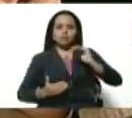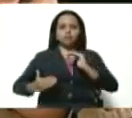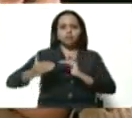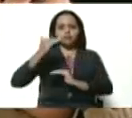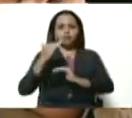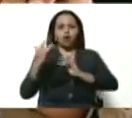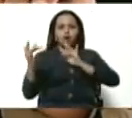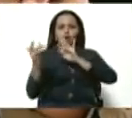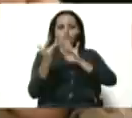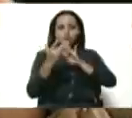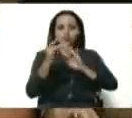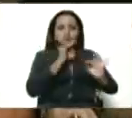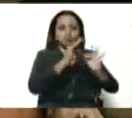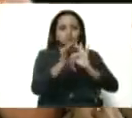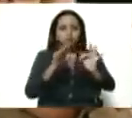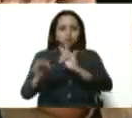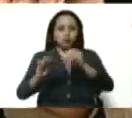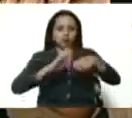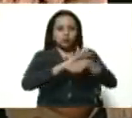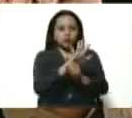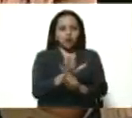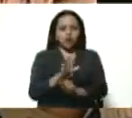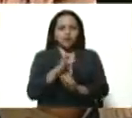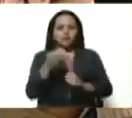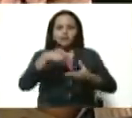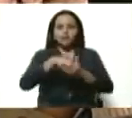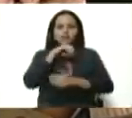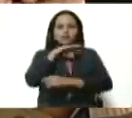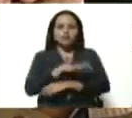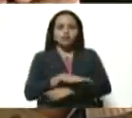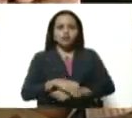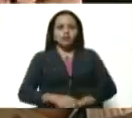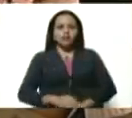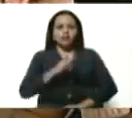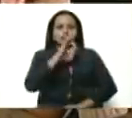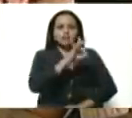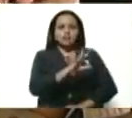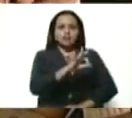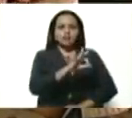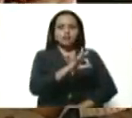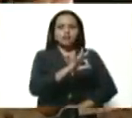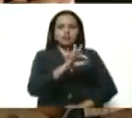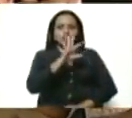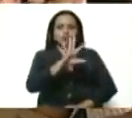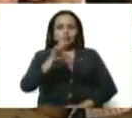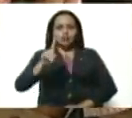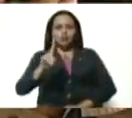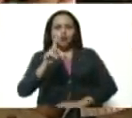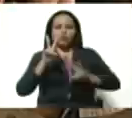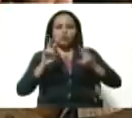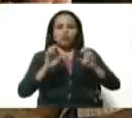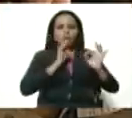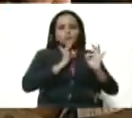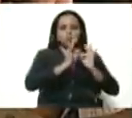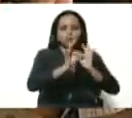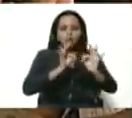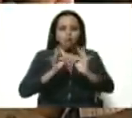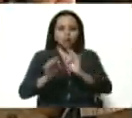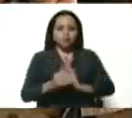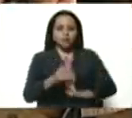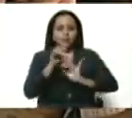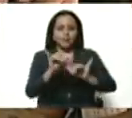que hemos tenido de coronavirus en la historia de la pandemia 305 51 nuevos casos de estos